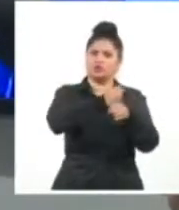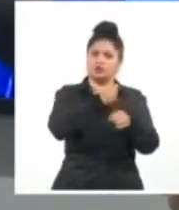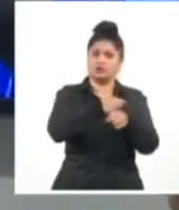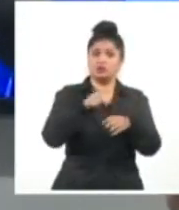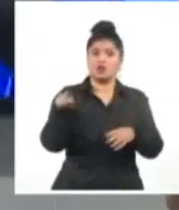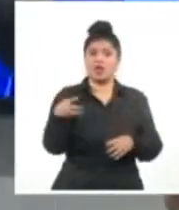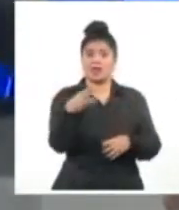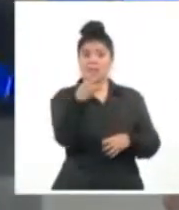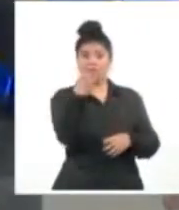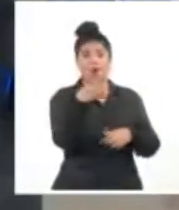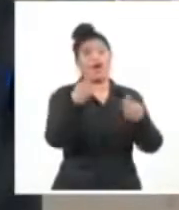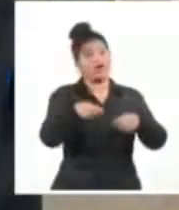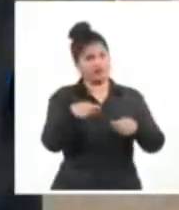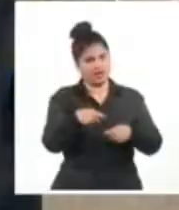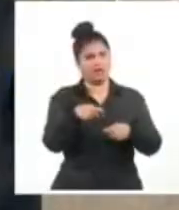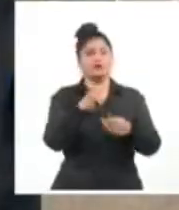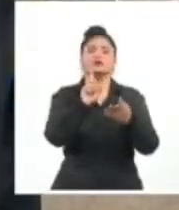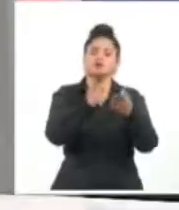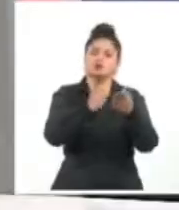eléctrico durante toda la madrugada.